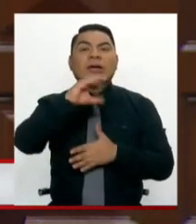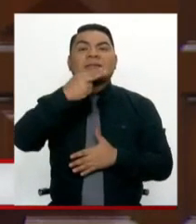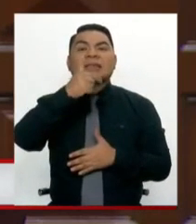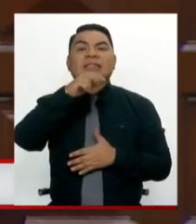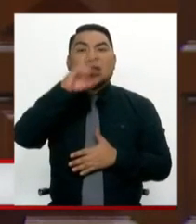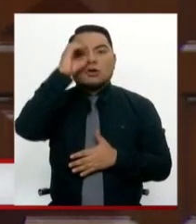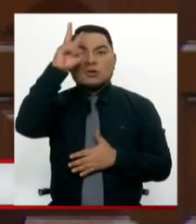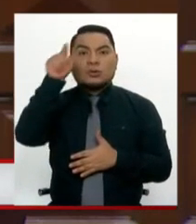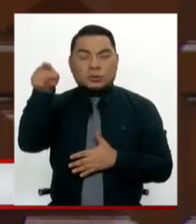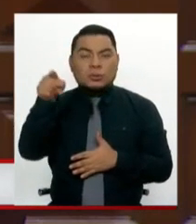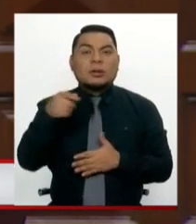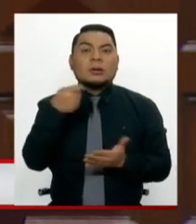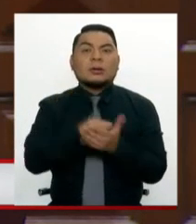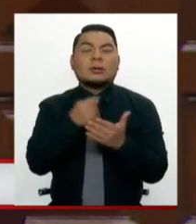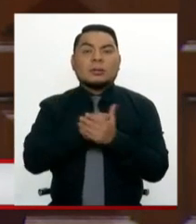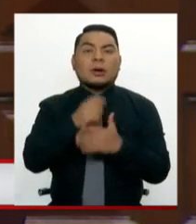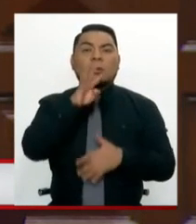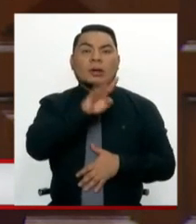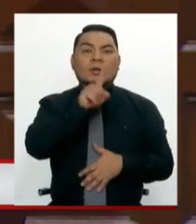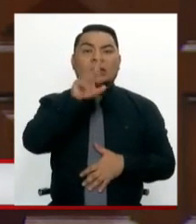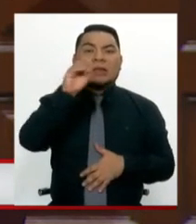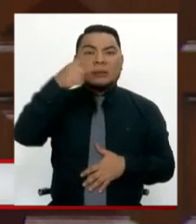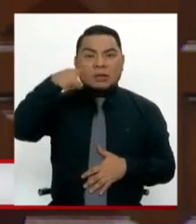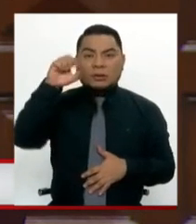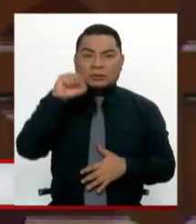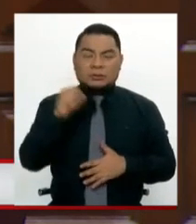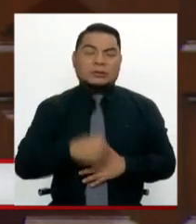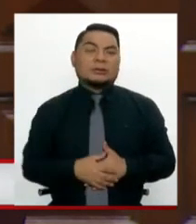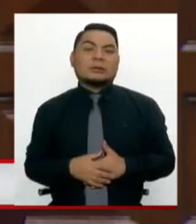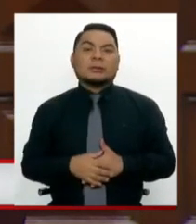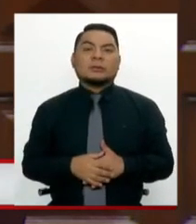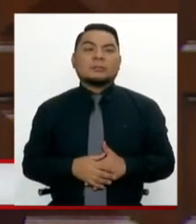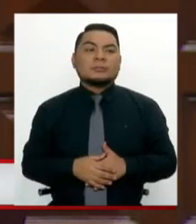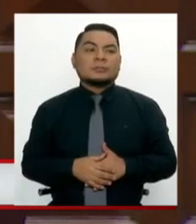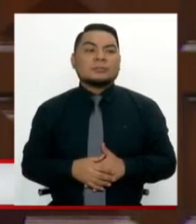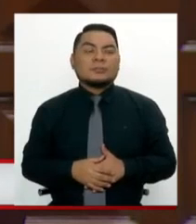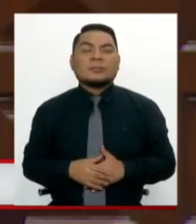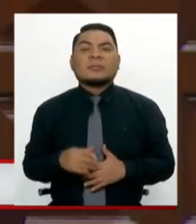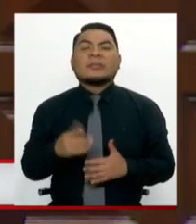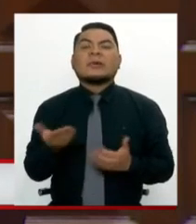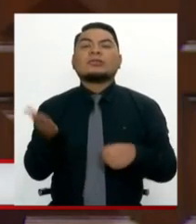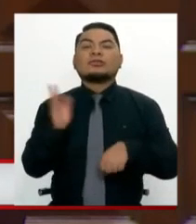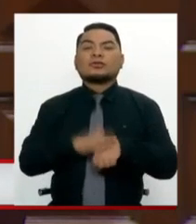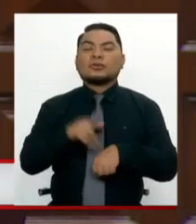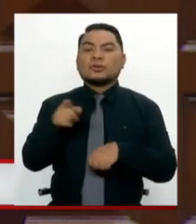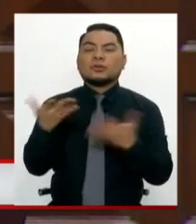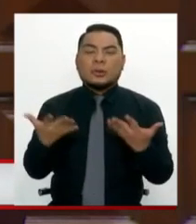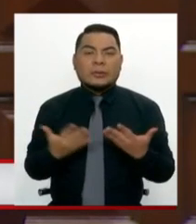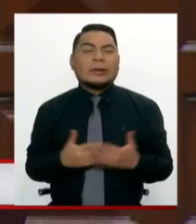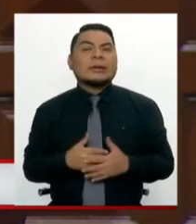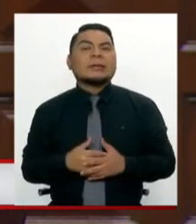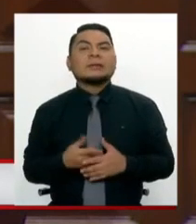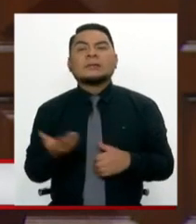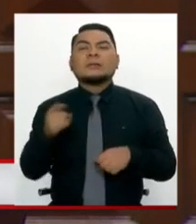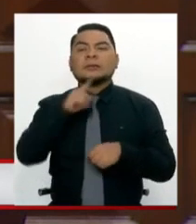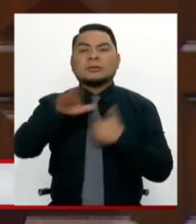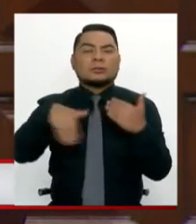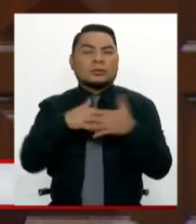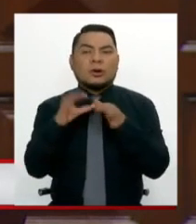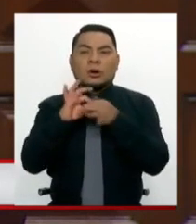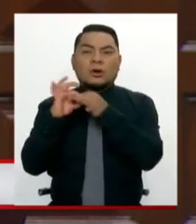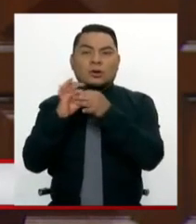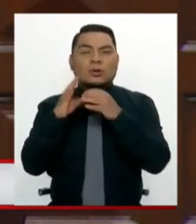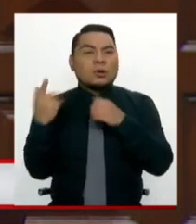Chincheros por un monto de 410 millones de soles. En lo que respecta a la conservación de la red